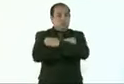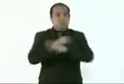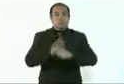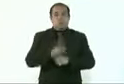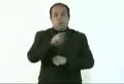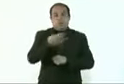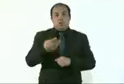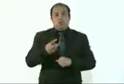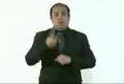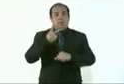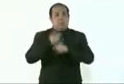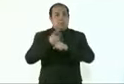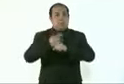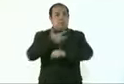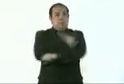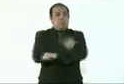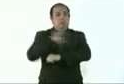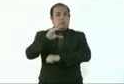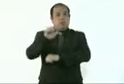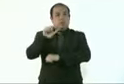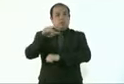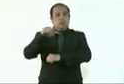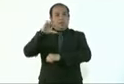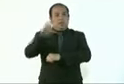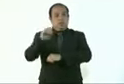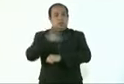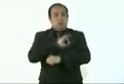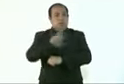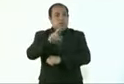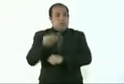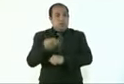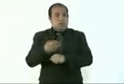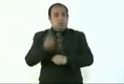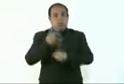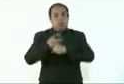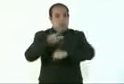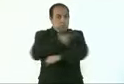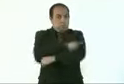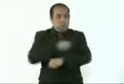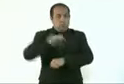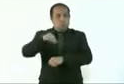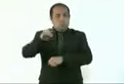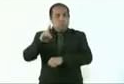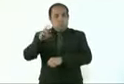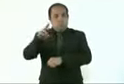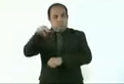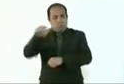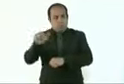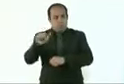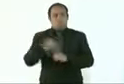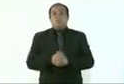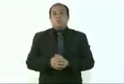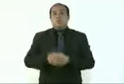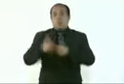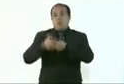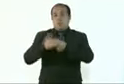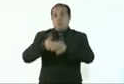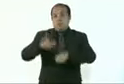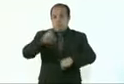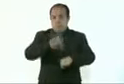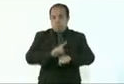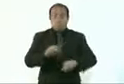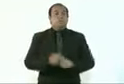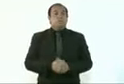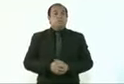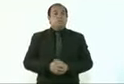que recibió su primera dosis de CanSino pueda recibir esta segunda dosis de Moderna en los siguientes días. Y